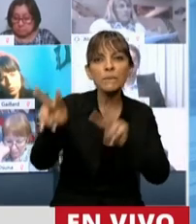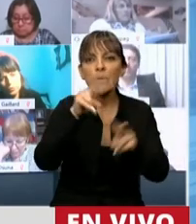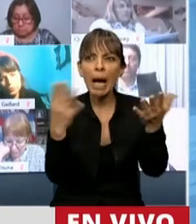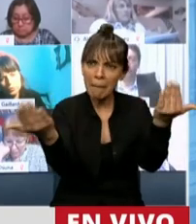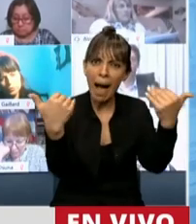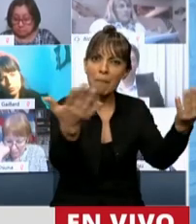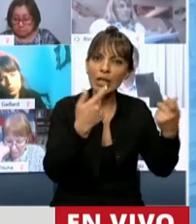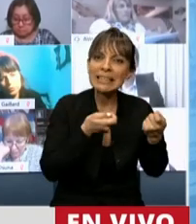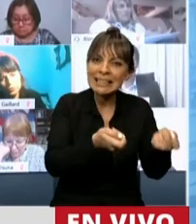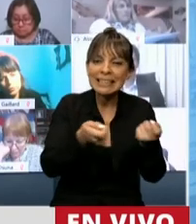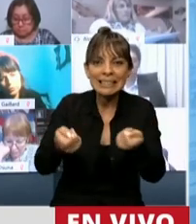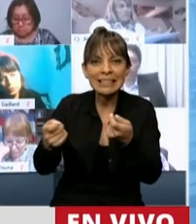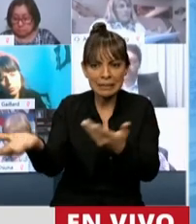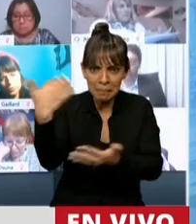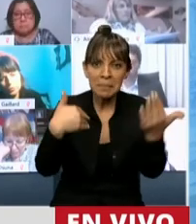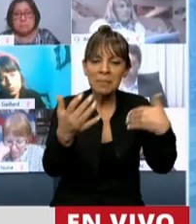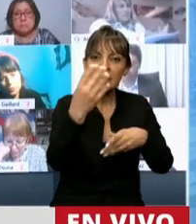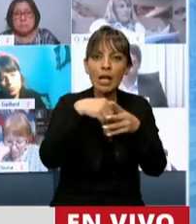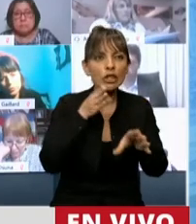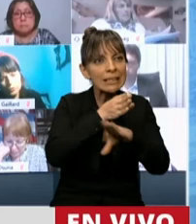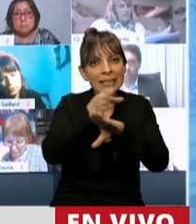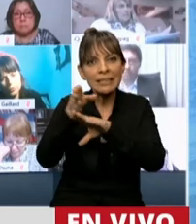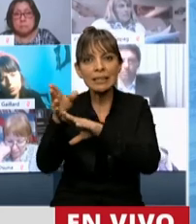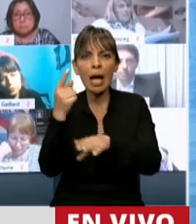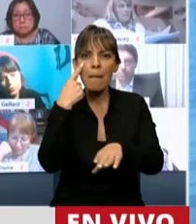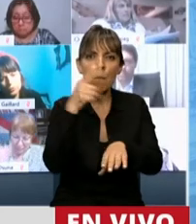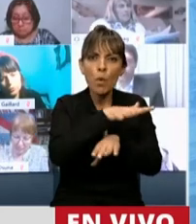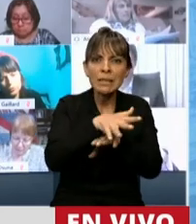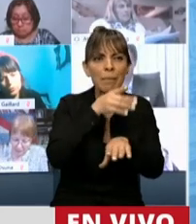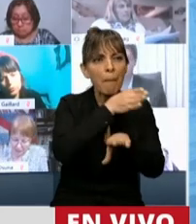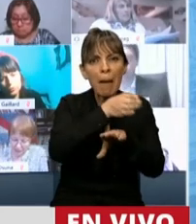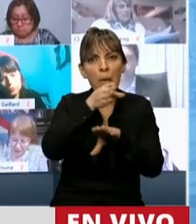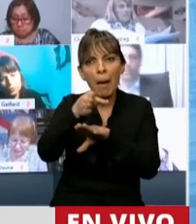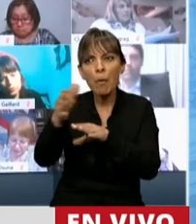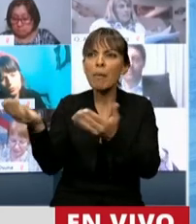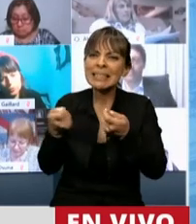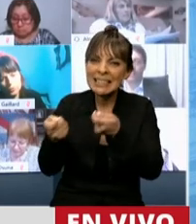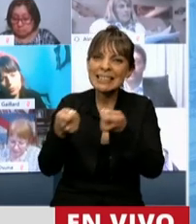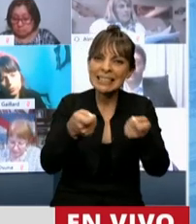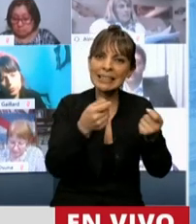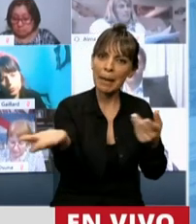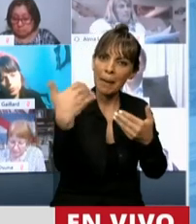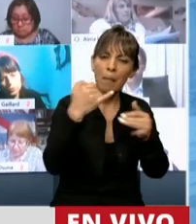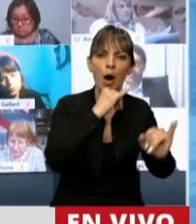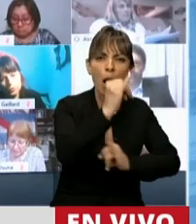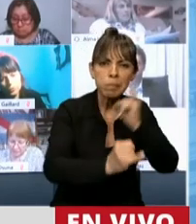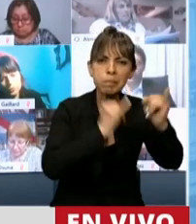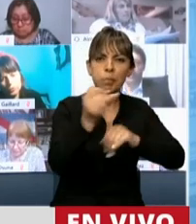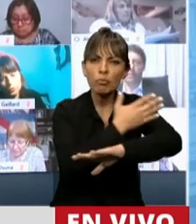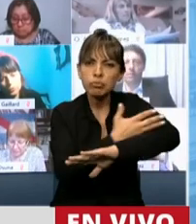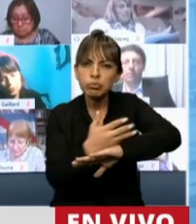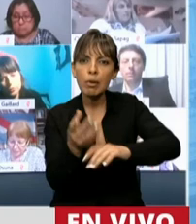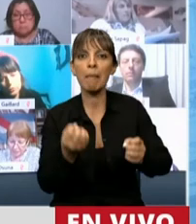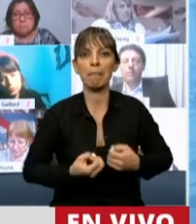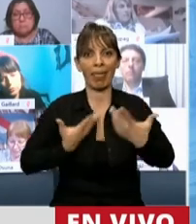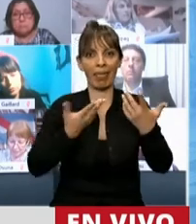vamos a salir a buscar y los estamos recorriendo municipio por municipio para incentivar, para contarles de qué se trata y para que se